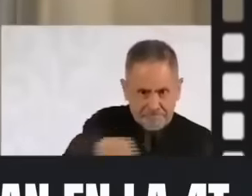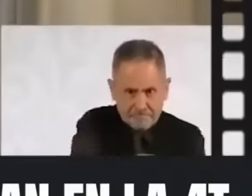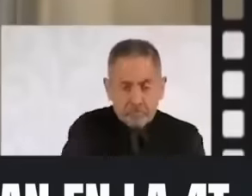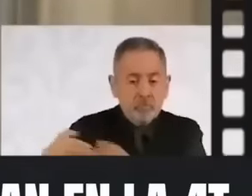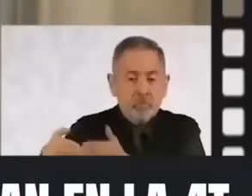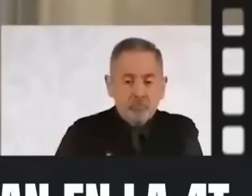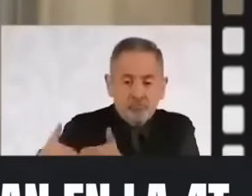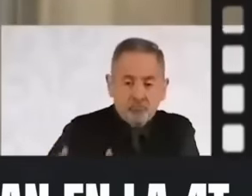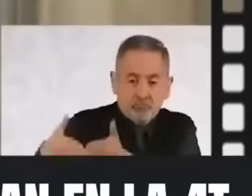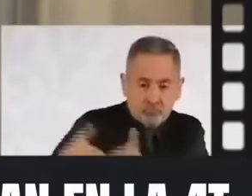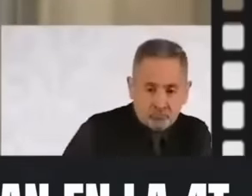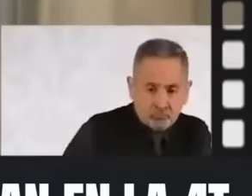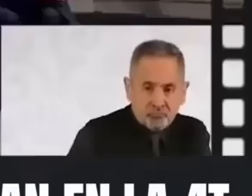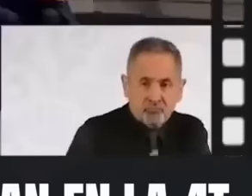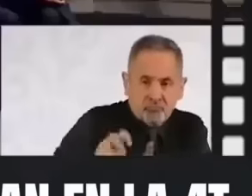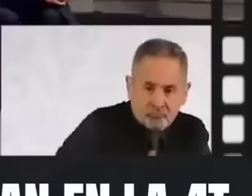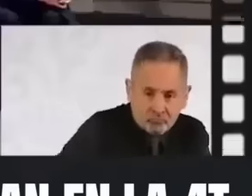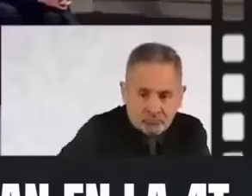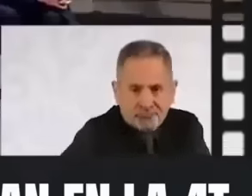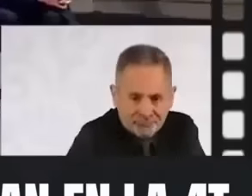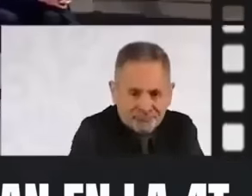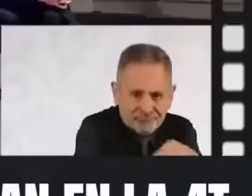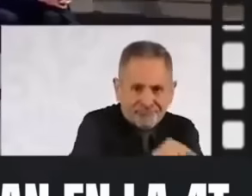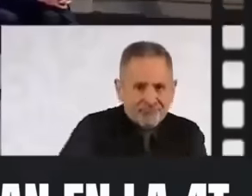por vía aérea u otras vías, y que tiene un alto